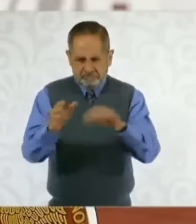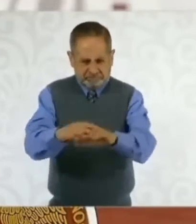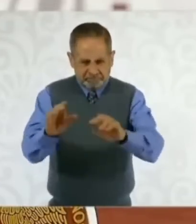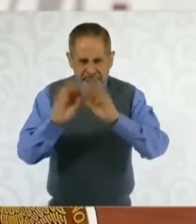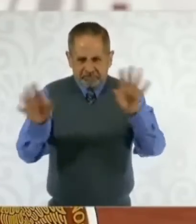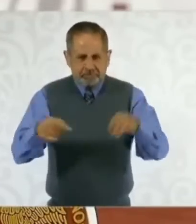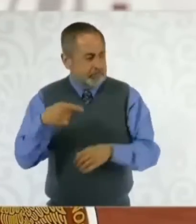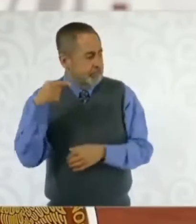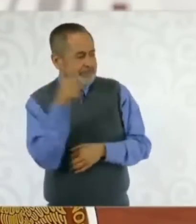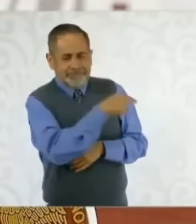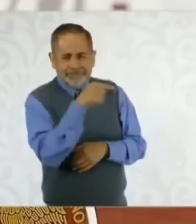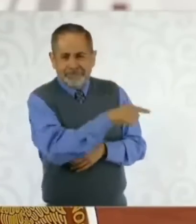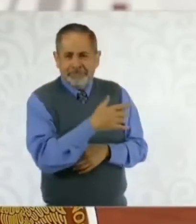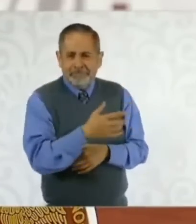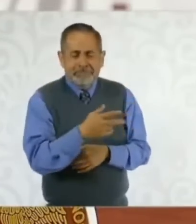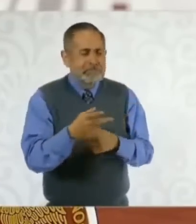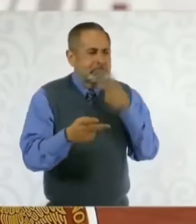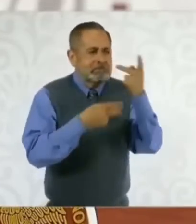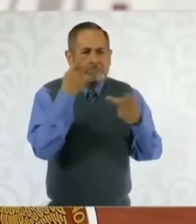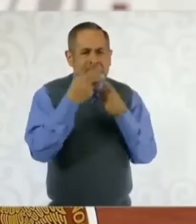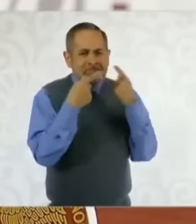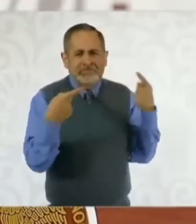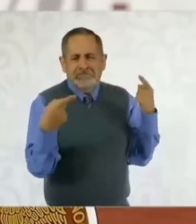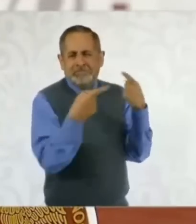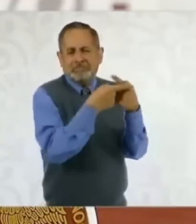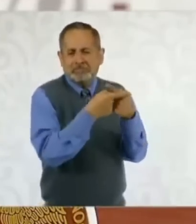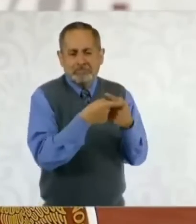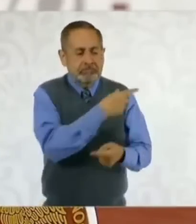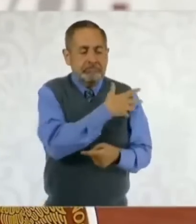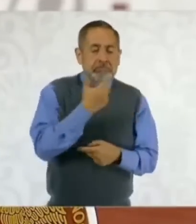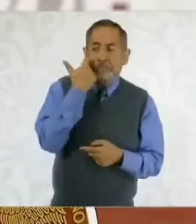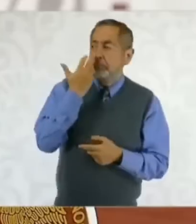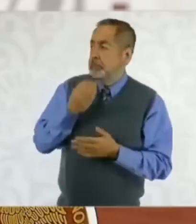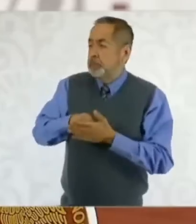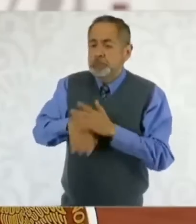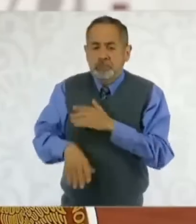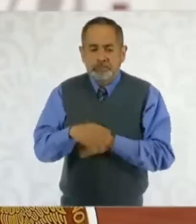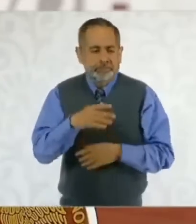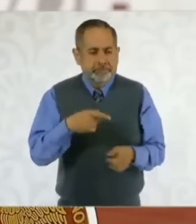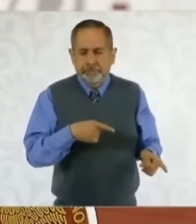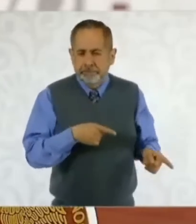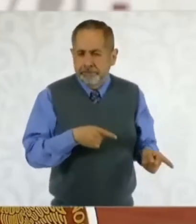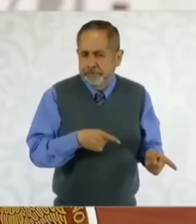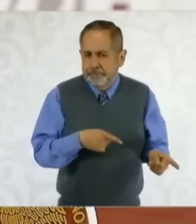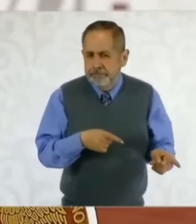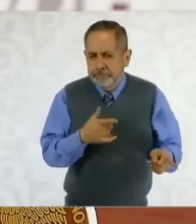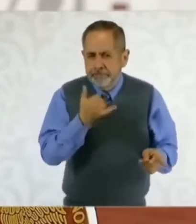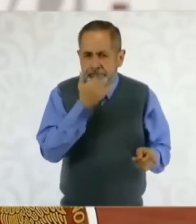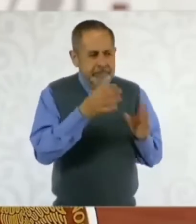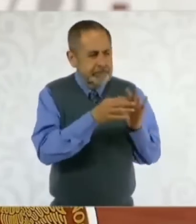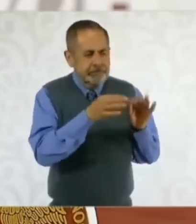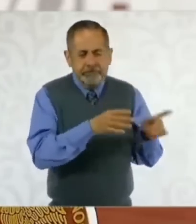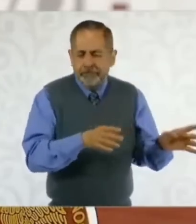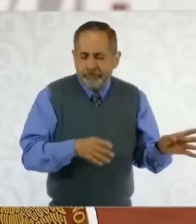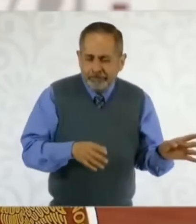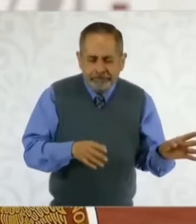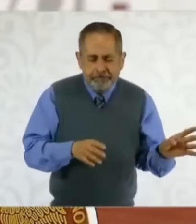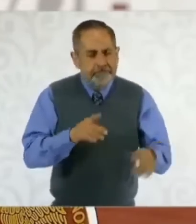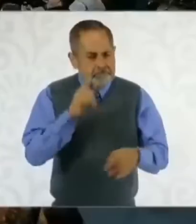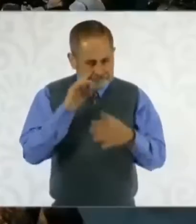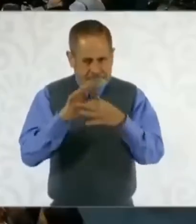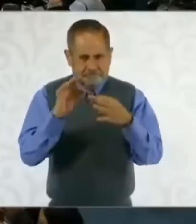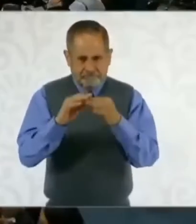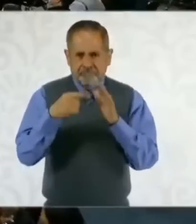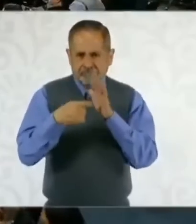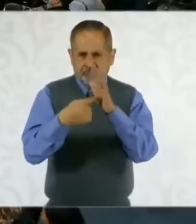siendo hoy en día obviada, omitida, quisiera pensar imprudencialmente y no dolosamente,